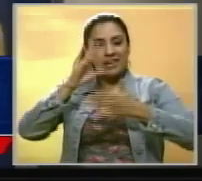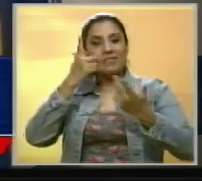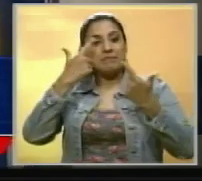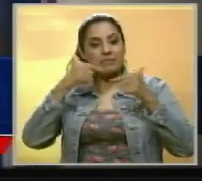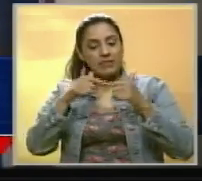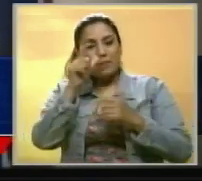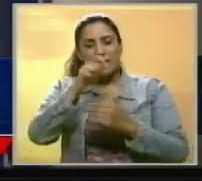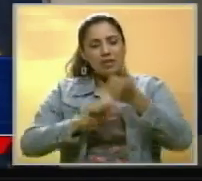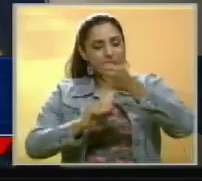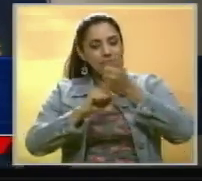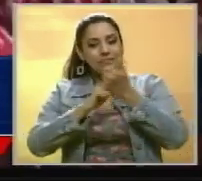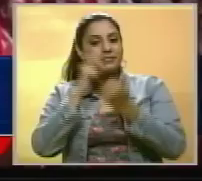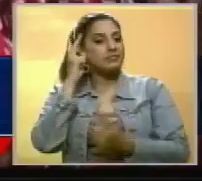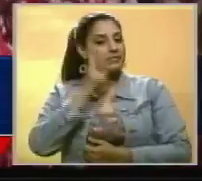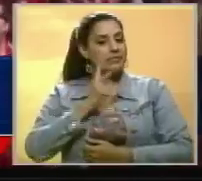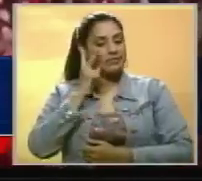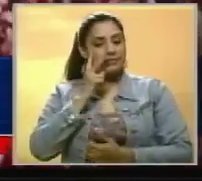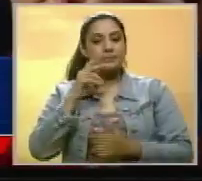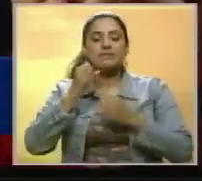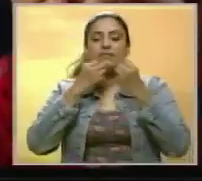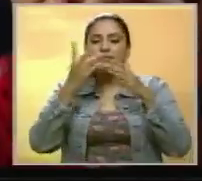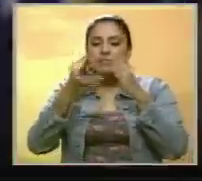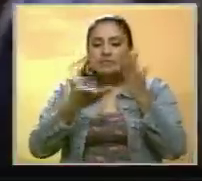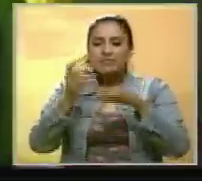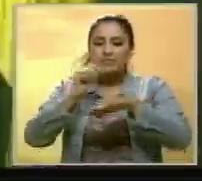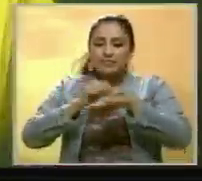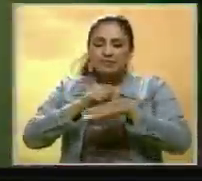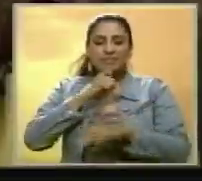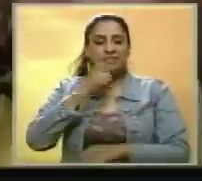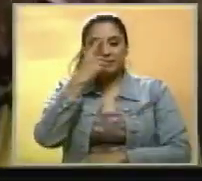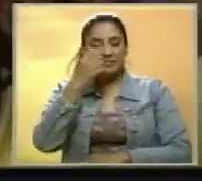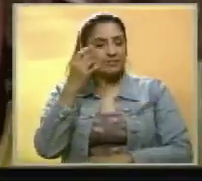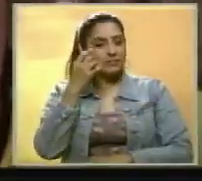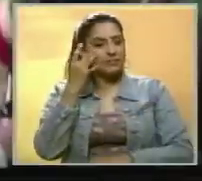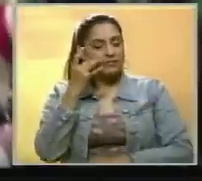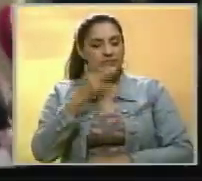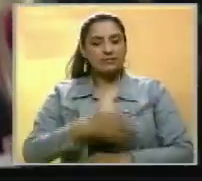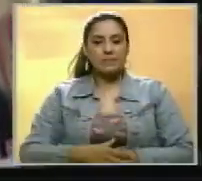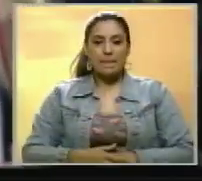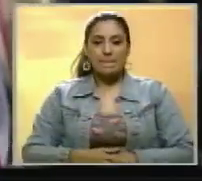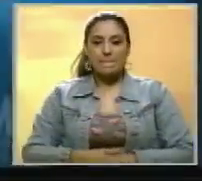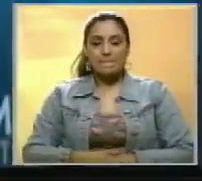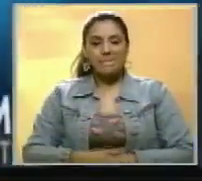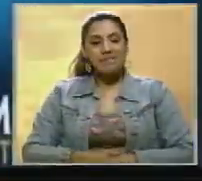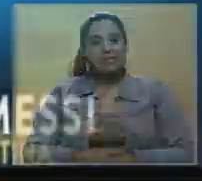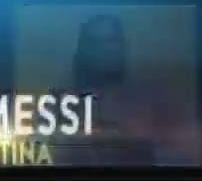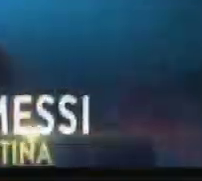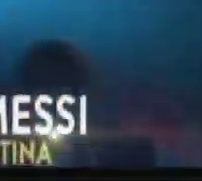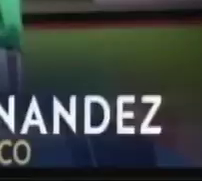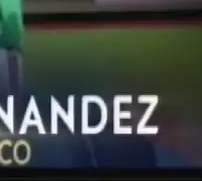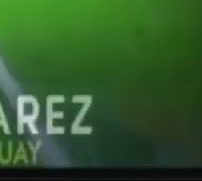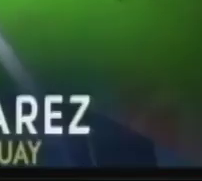Centenario, todos apoyando a la Vino Tinto. Los detalles en breve con Tony Cittadini. National teams of the American